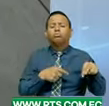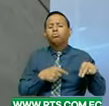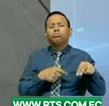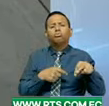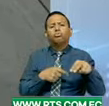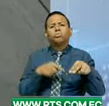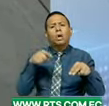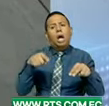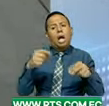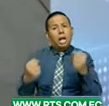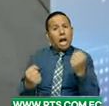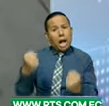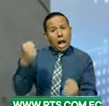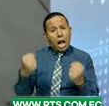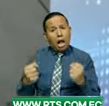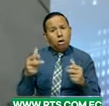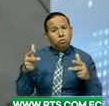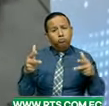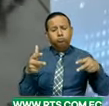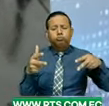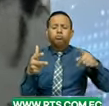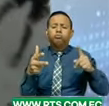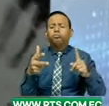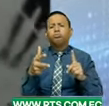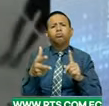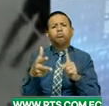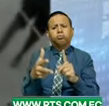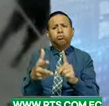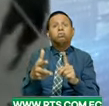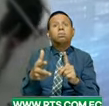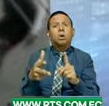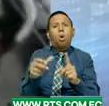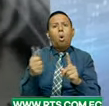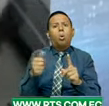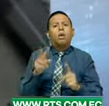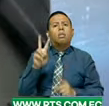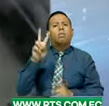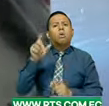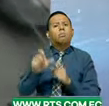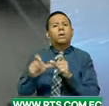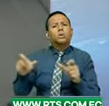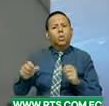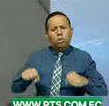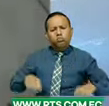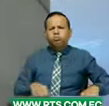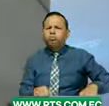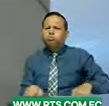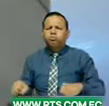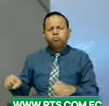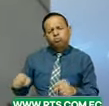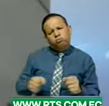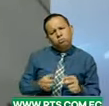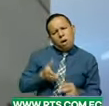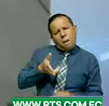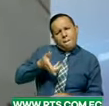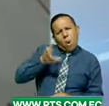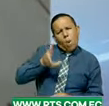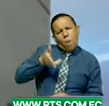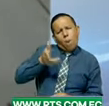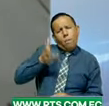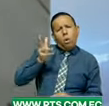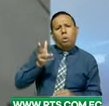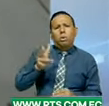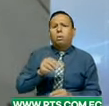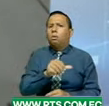hacia un auto parqueado, pero en esos instantes fue atacado por dos personas sobre una motocicleta. Segundos después llegó